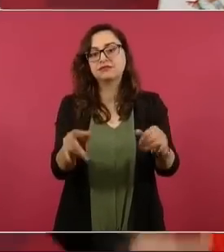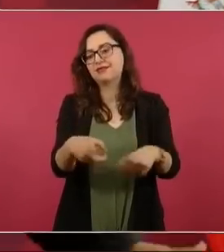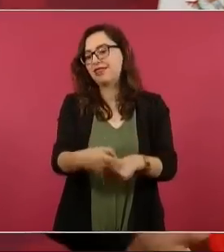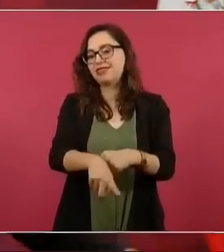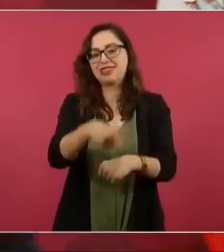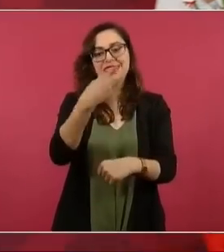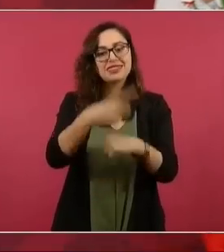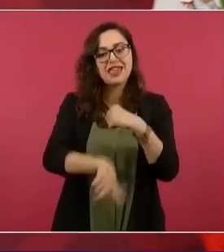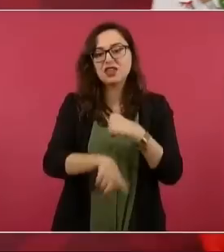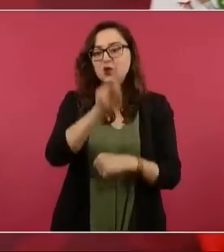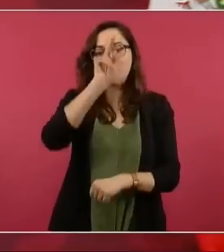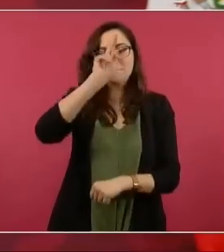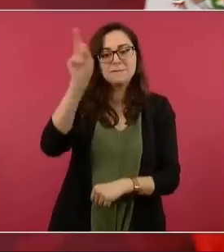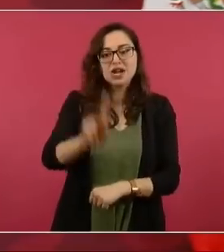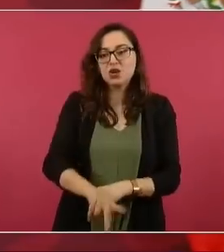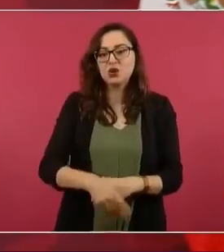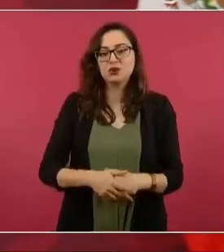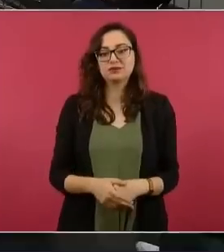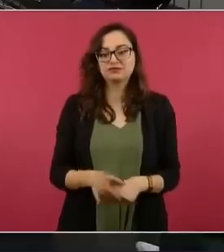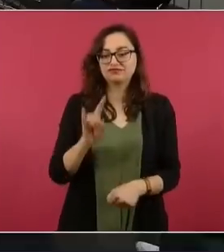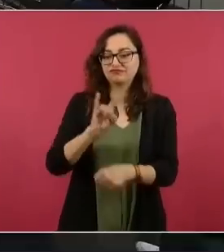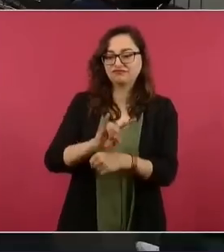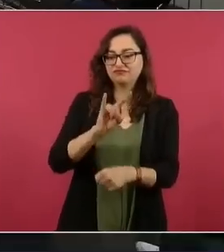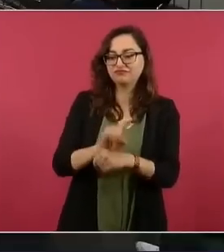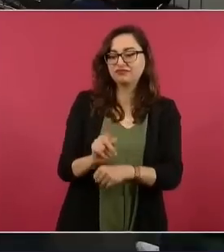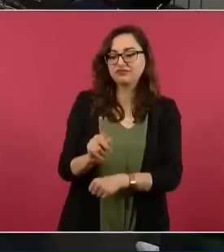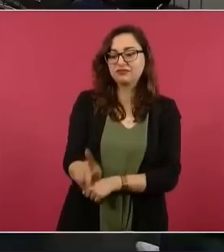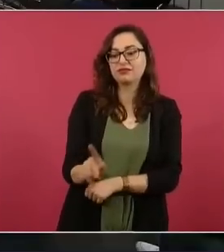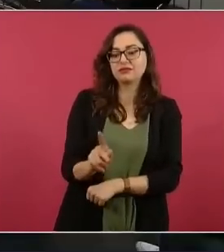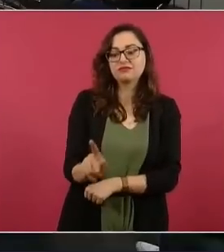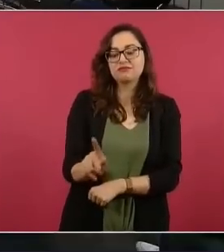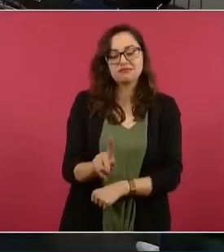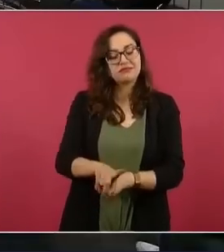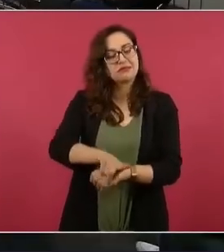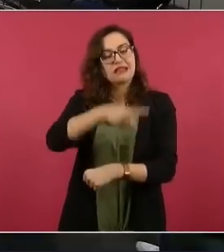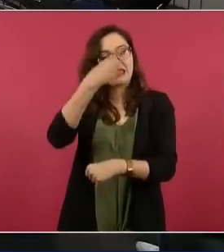Más daño que los